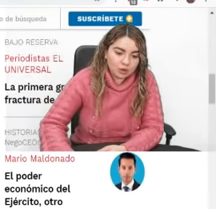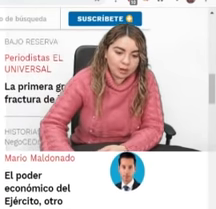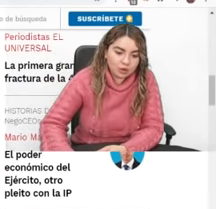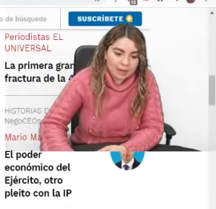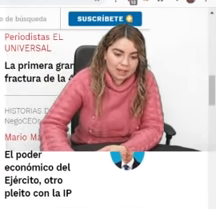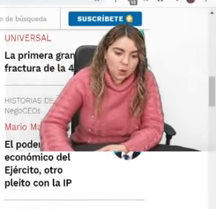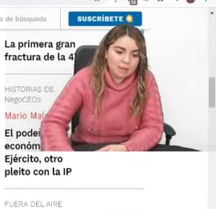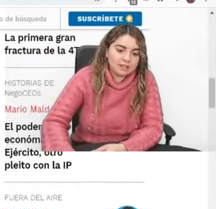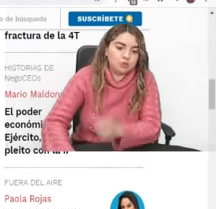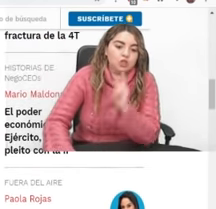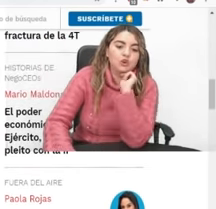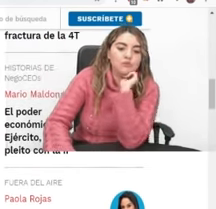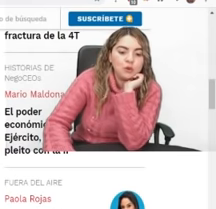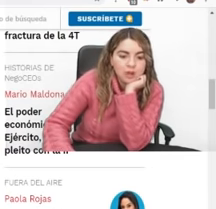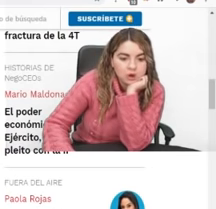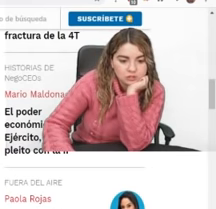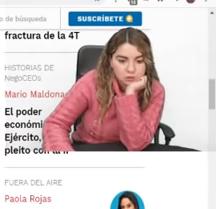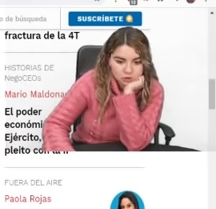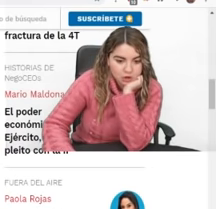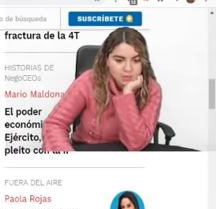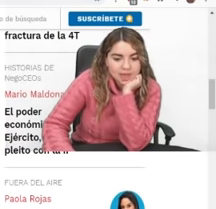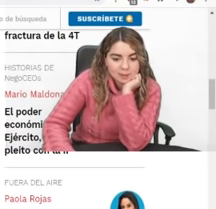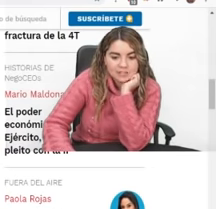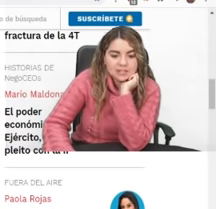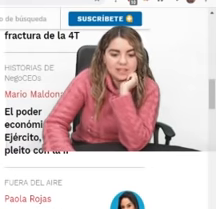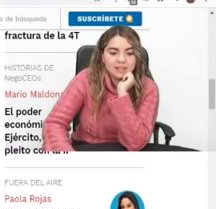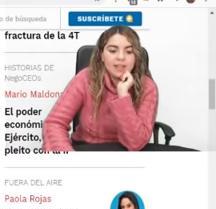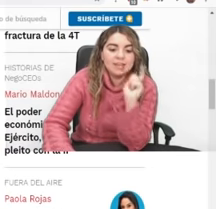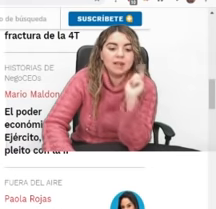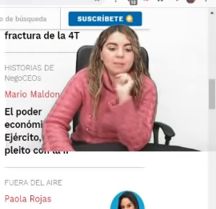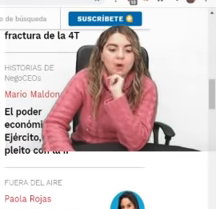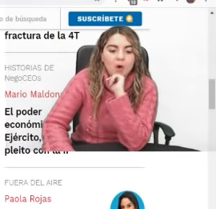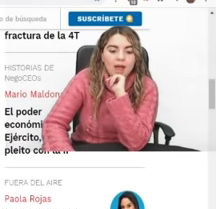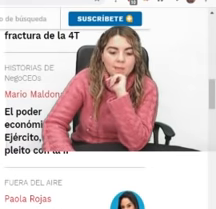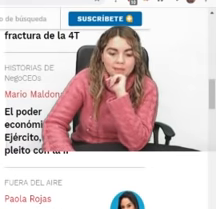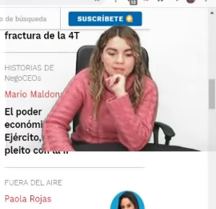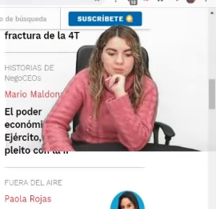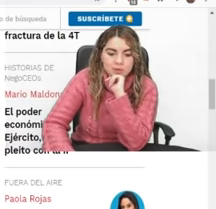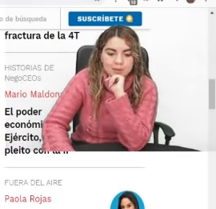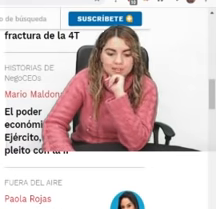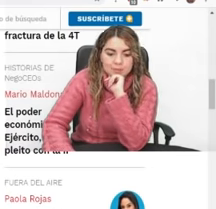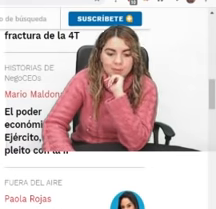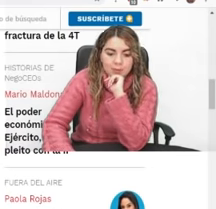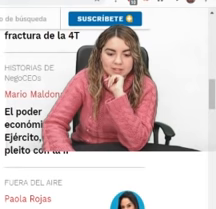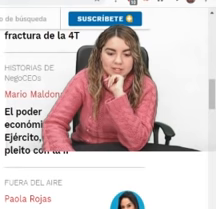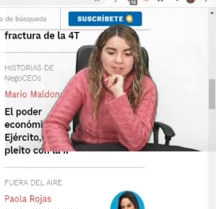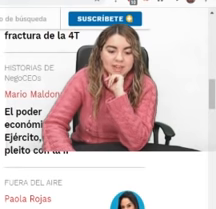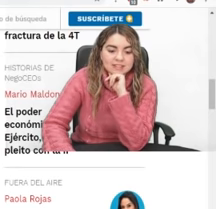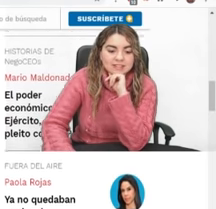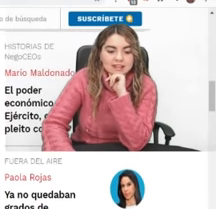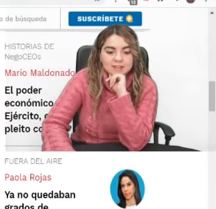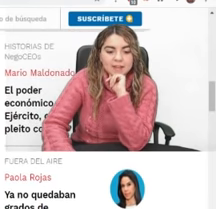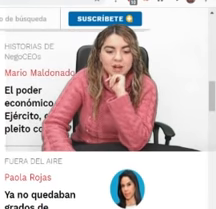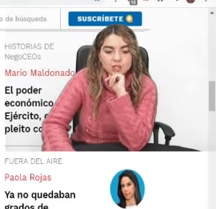Aquí Roberto Velasco Álvarez tuiteó: conforme lo instruyó el presidente y en apego al principio de máxima publicidad,